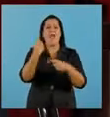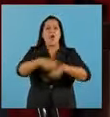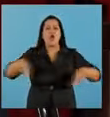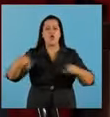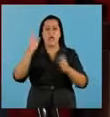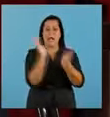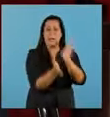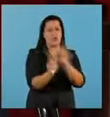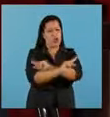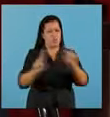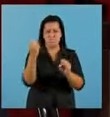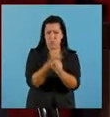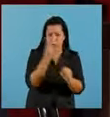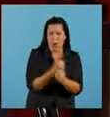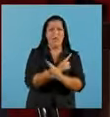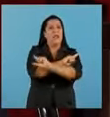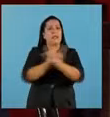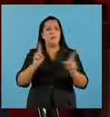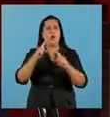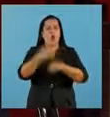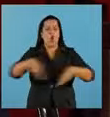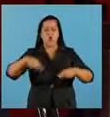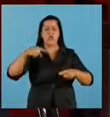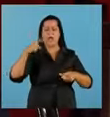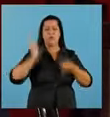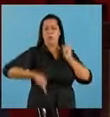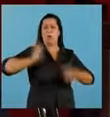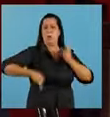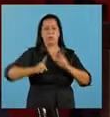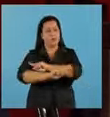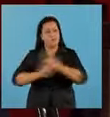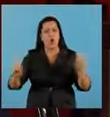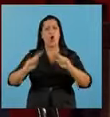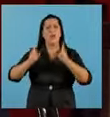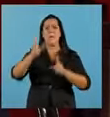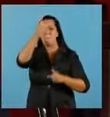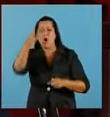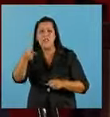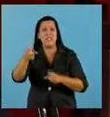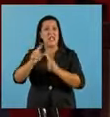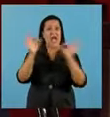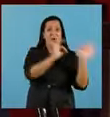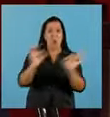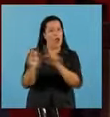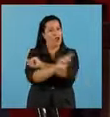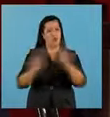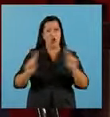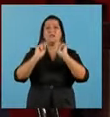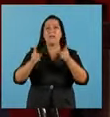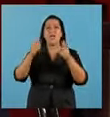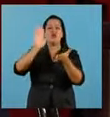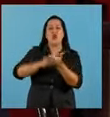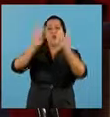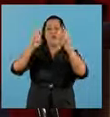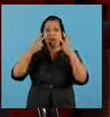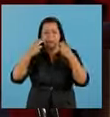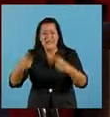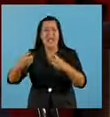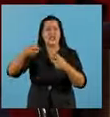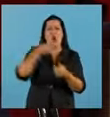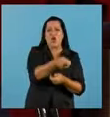represivas, poseer facultades compulsivas, cumplir funciones policiales o desarrollar tareas de investigación criminal